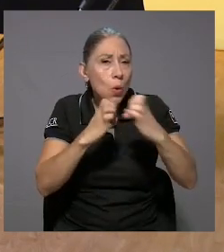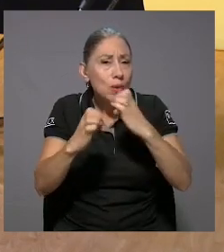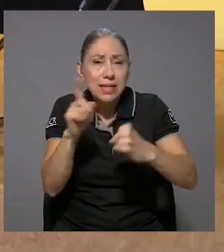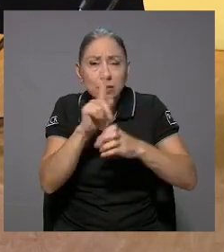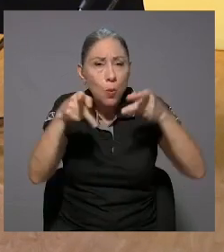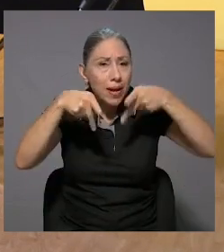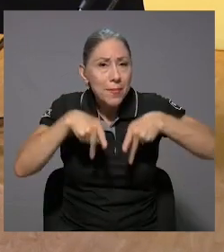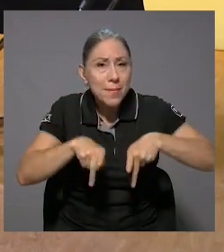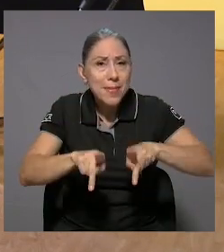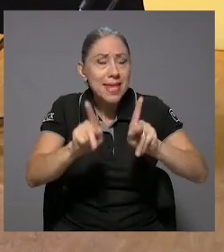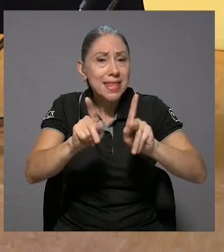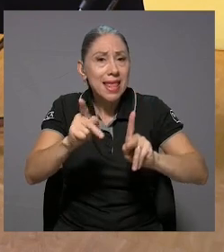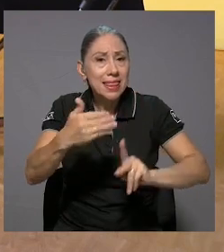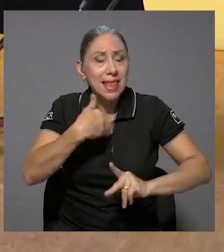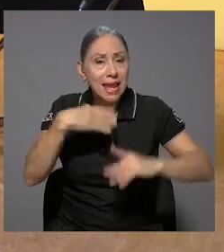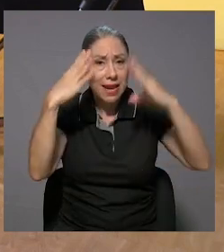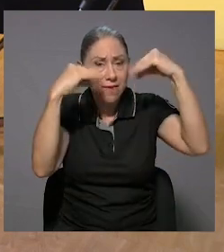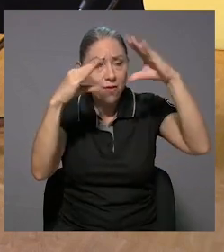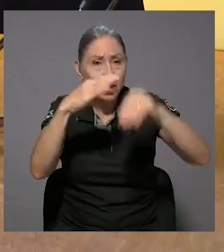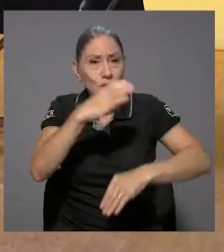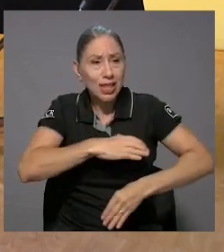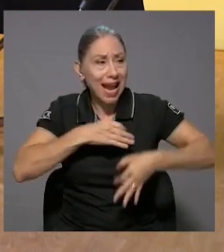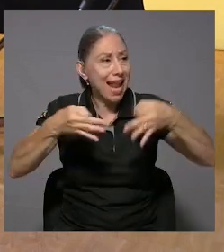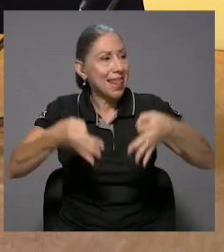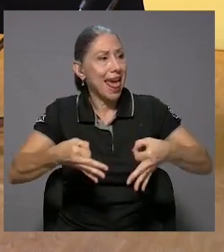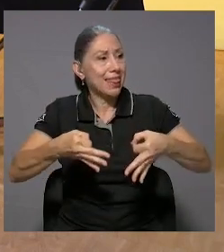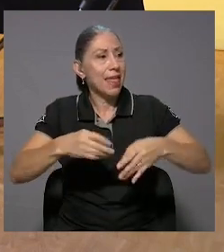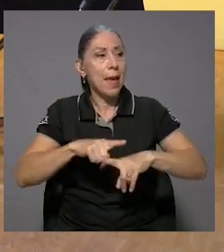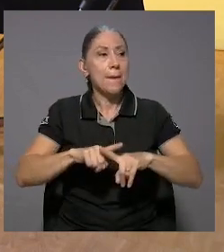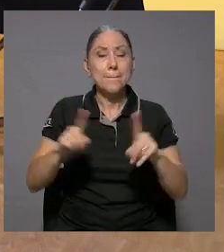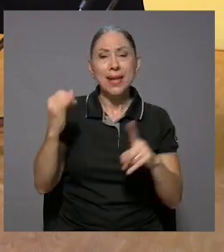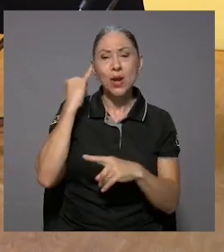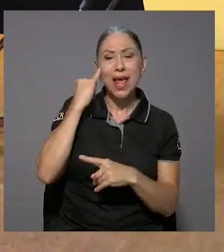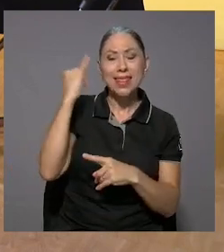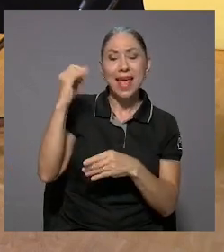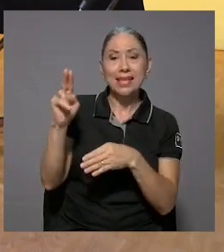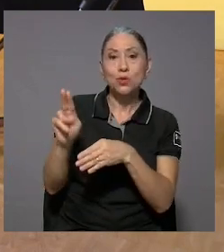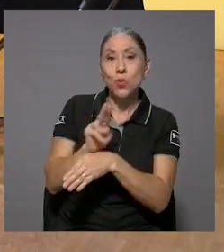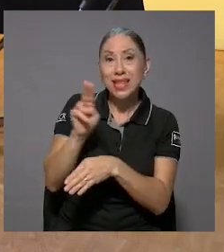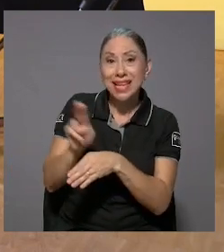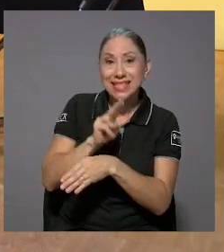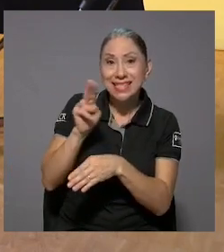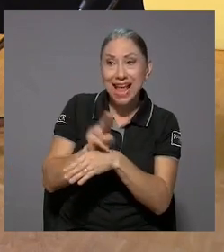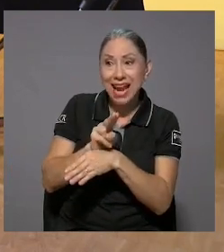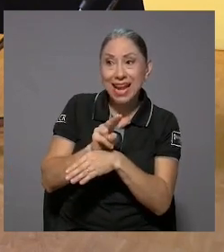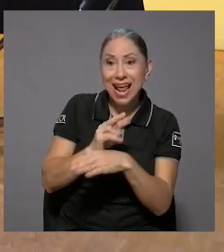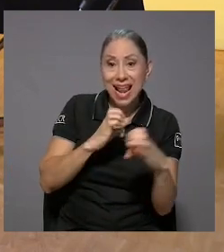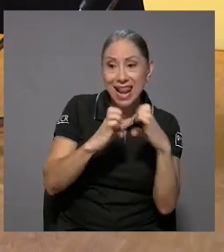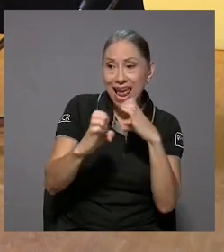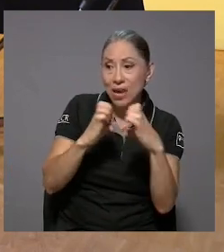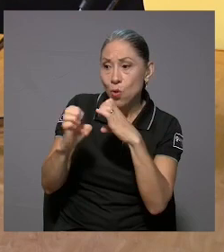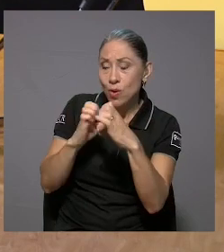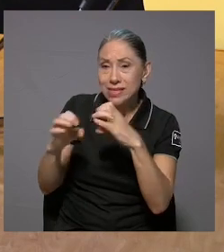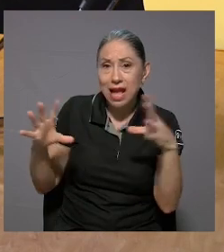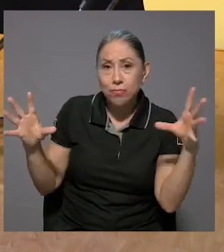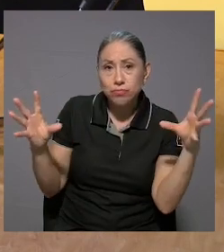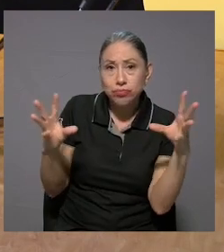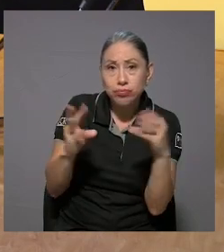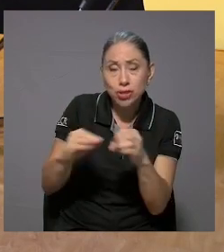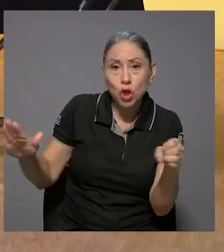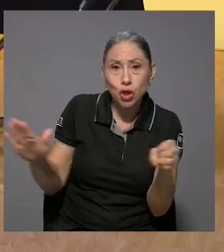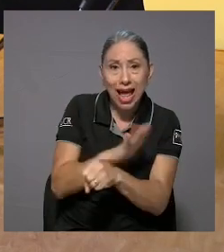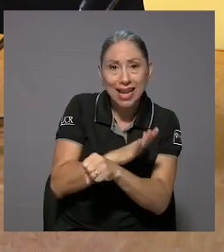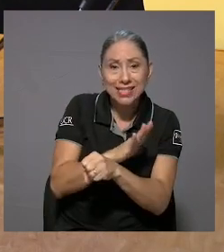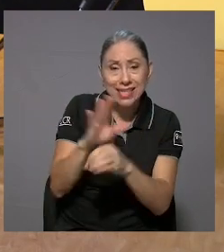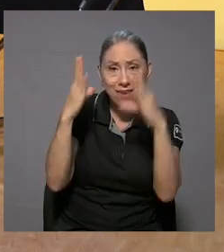pues esta información de calidad. La idea es utilizar los totales que la encuesta me da, ¿verdad? Yo confío en totales,